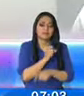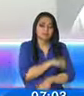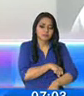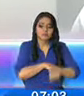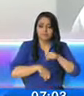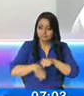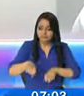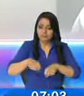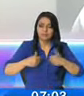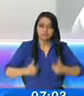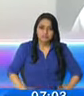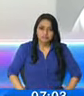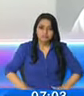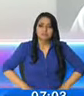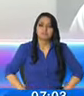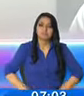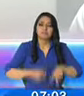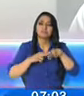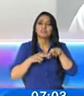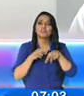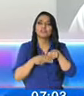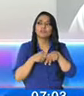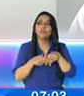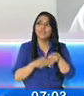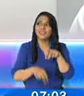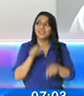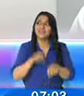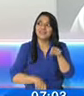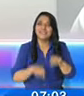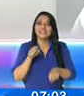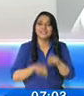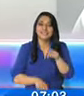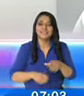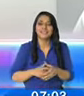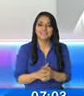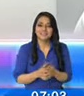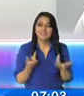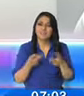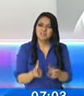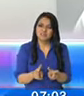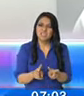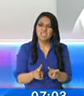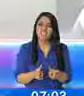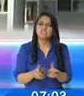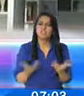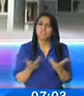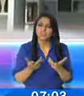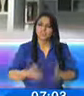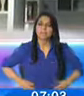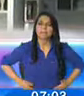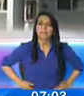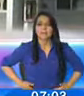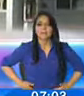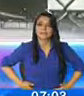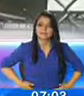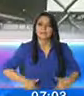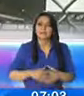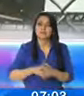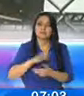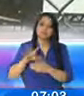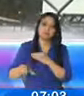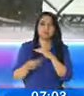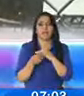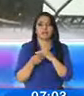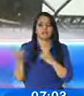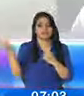ti peron de los dos piernas eh fractura del fémur derecho también una lesión de fractura en pelvis y súmese a ello lesiones de